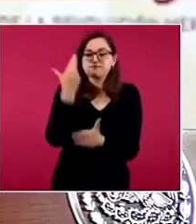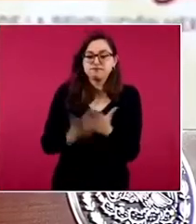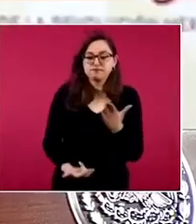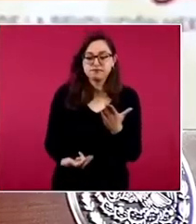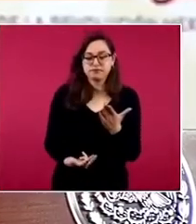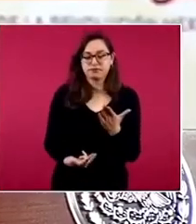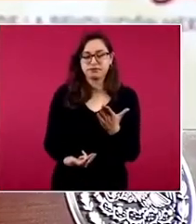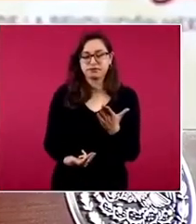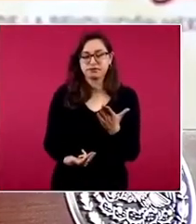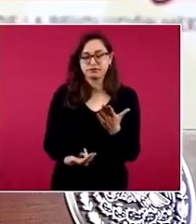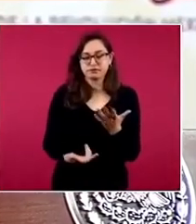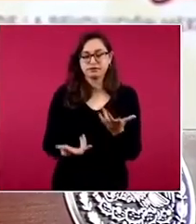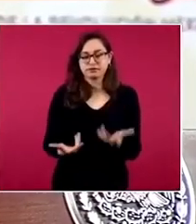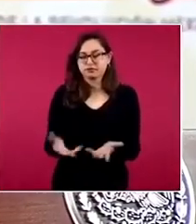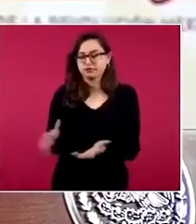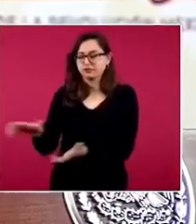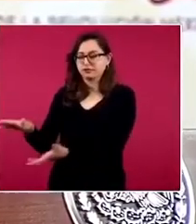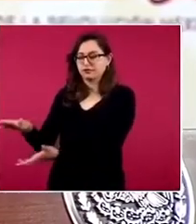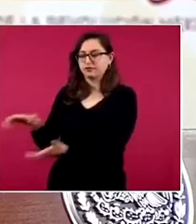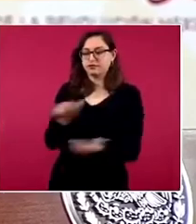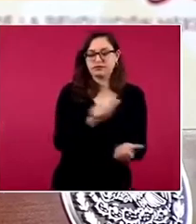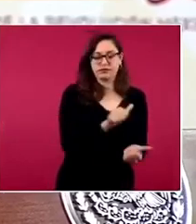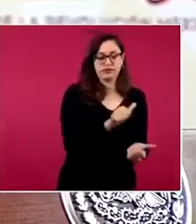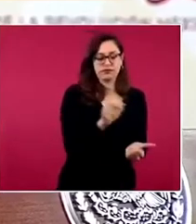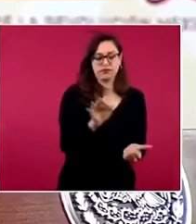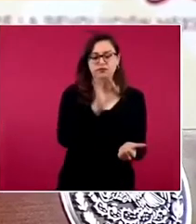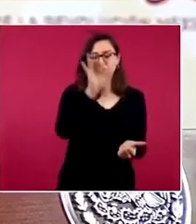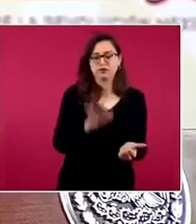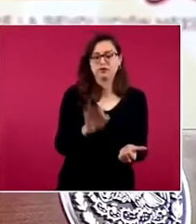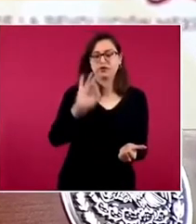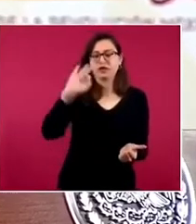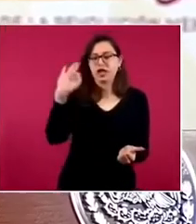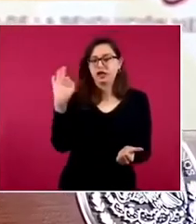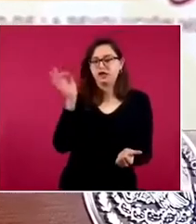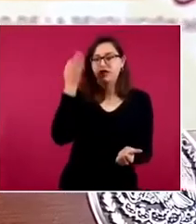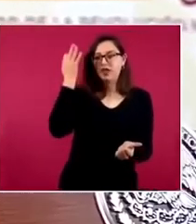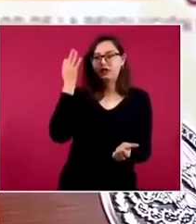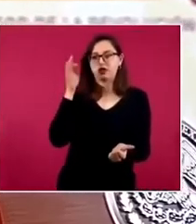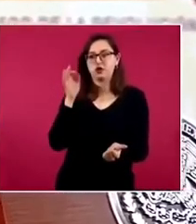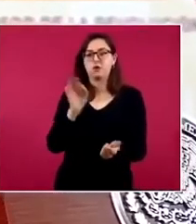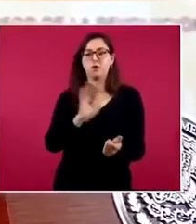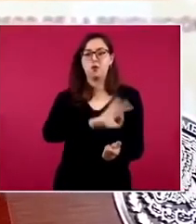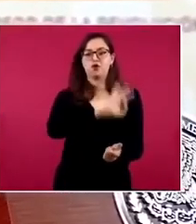un porcentaje es para la federación y otro porcentaje para los estados,